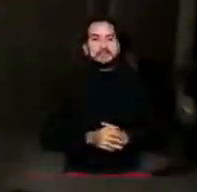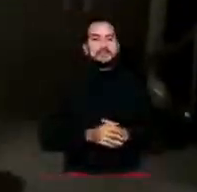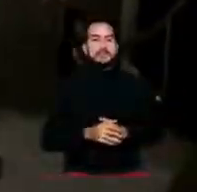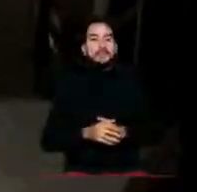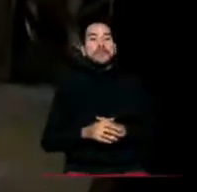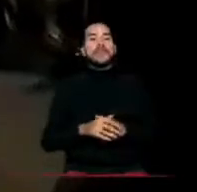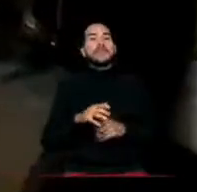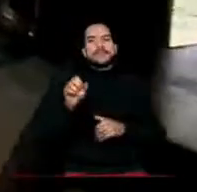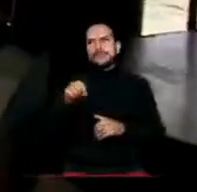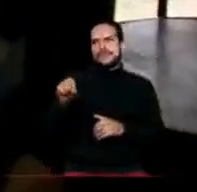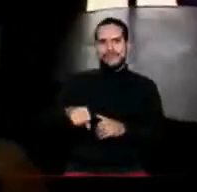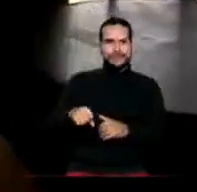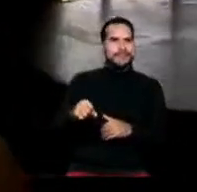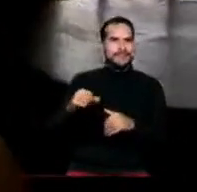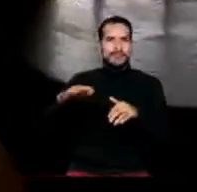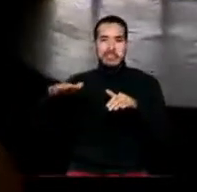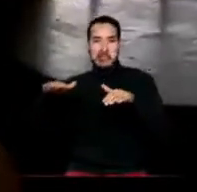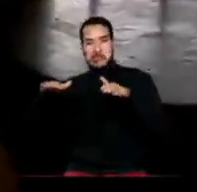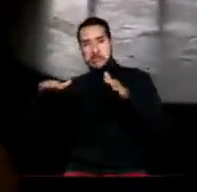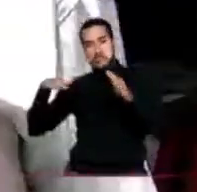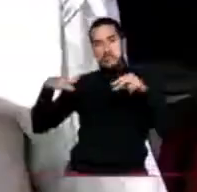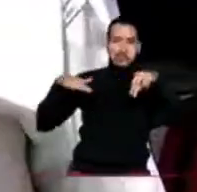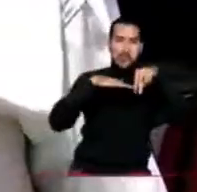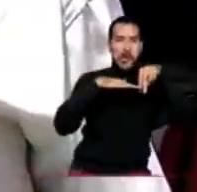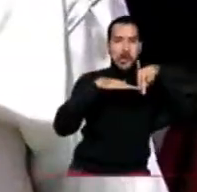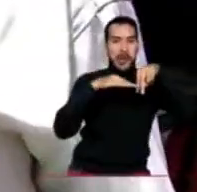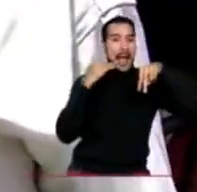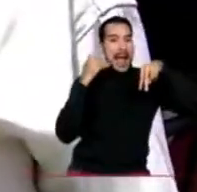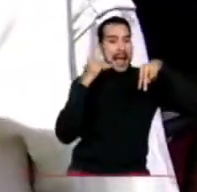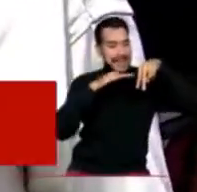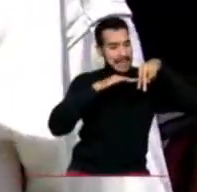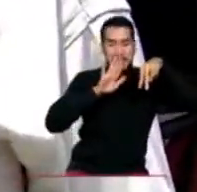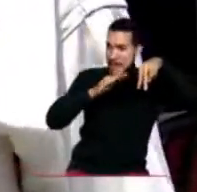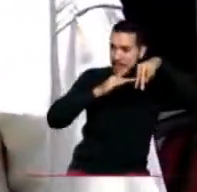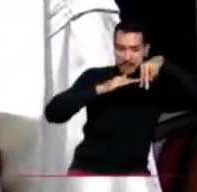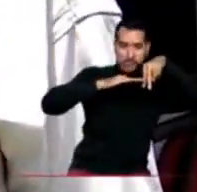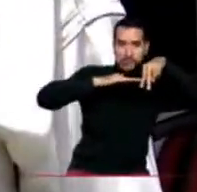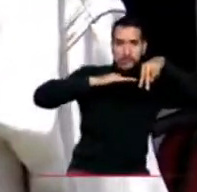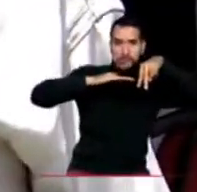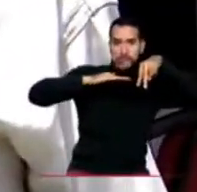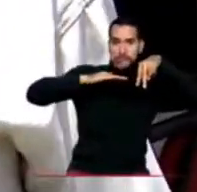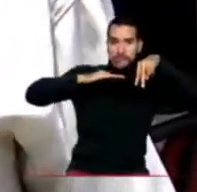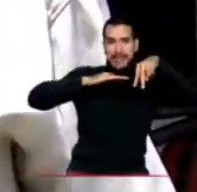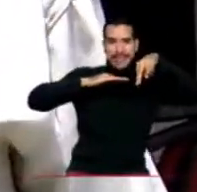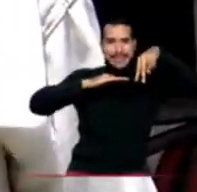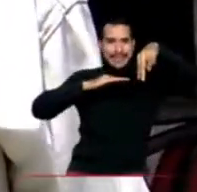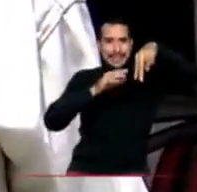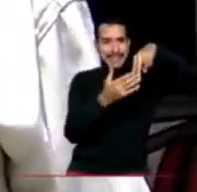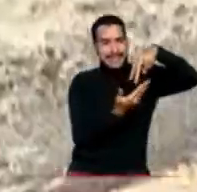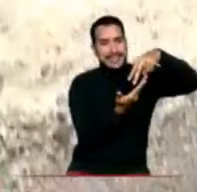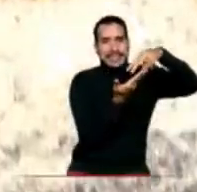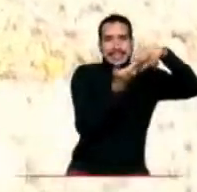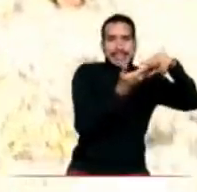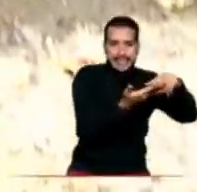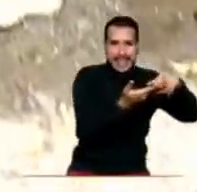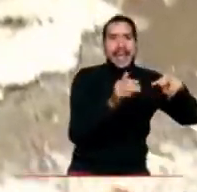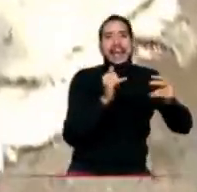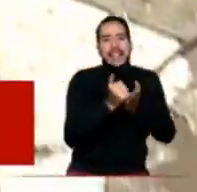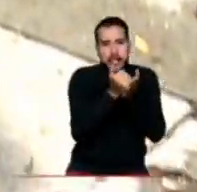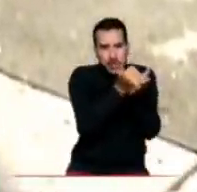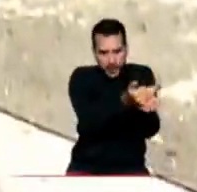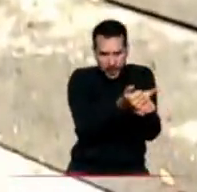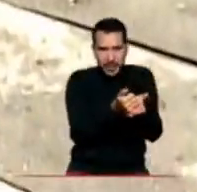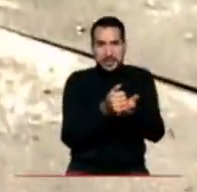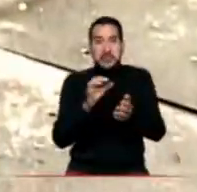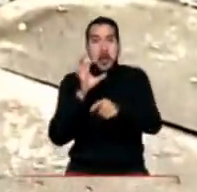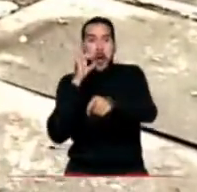que mover la camioneta para poder despegar a la señora de ahí. Otro señor que también venía pasando también lo tiró allá y yo creo que le quebró un pie. ¿Tiene daños en